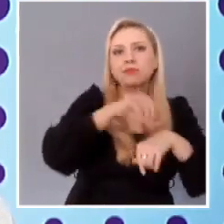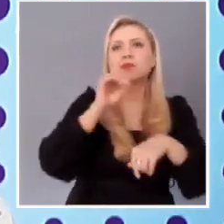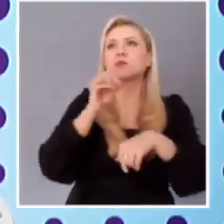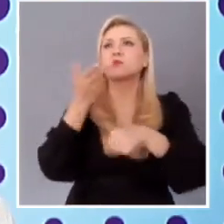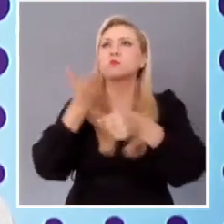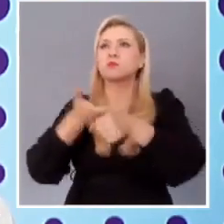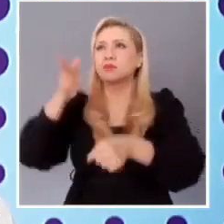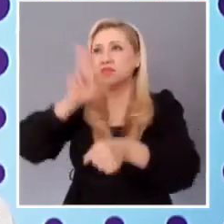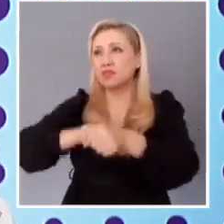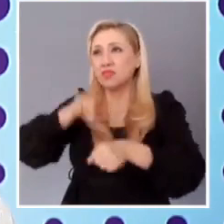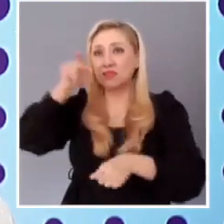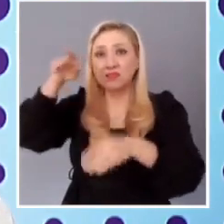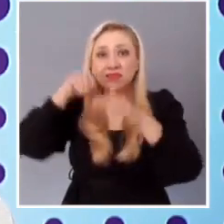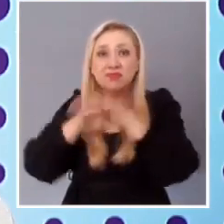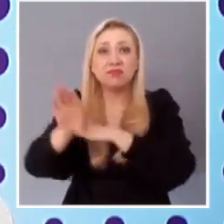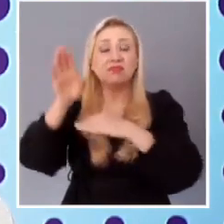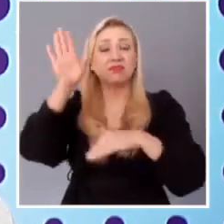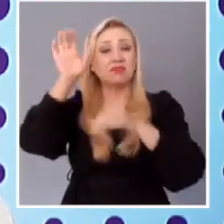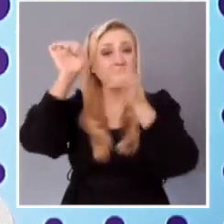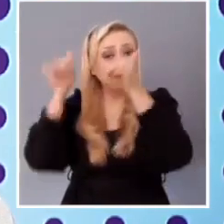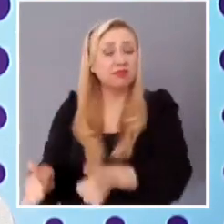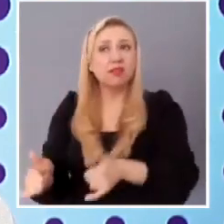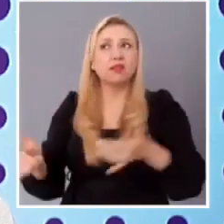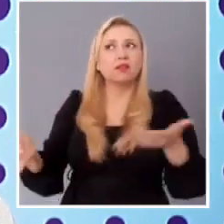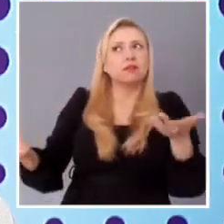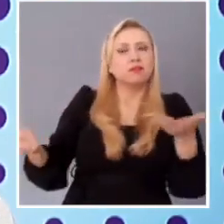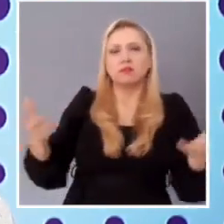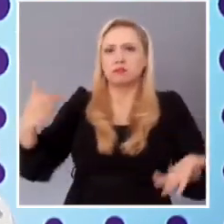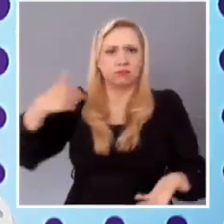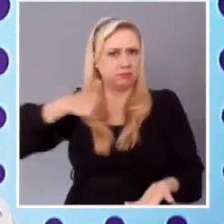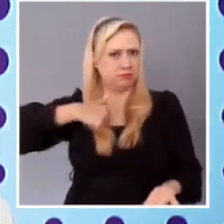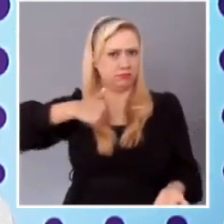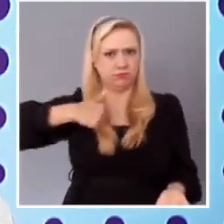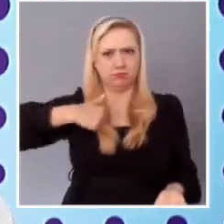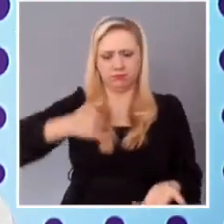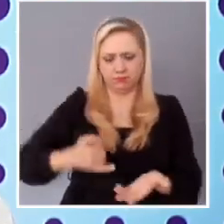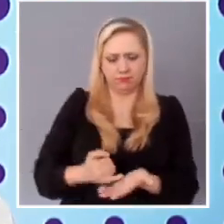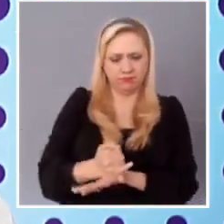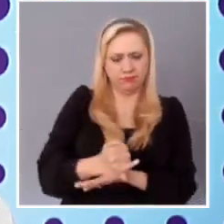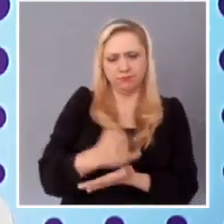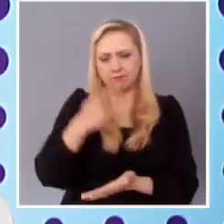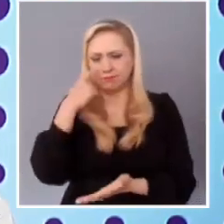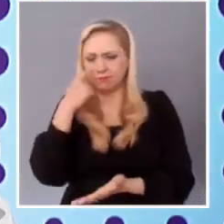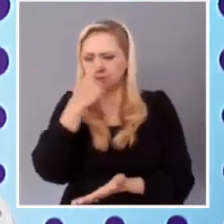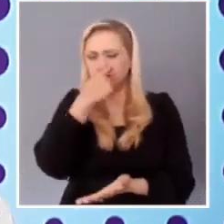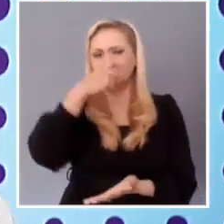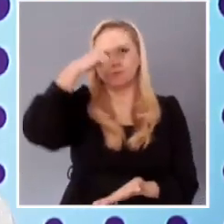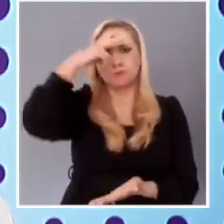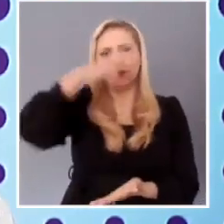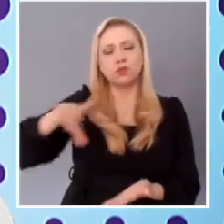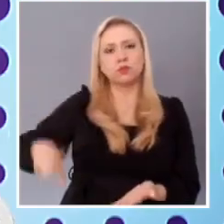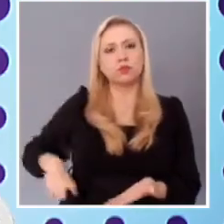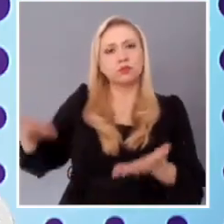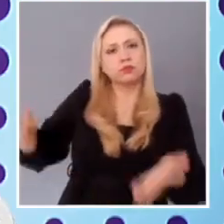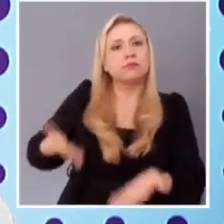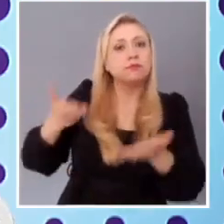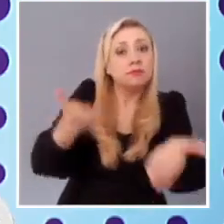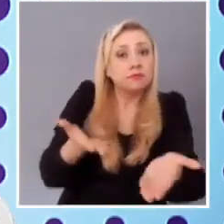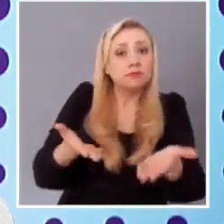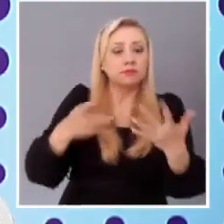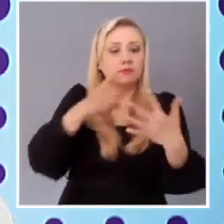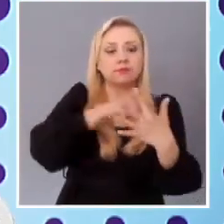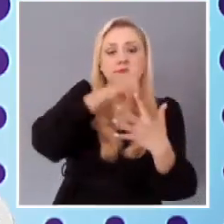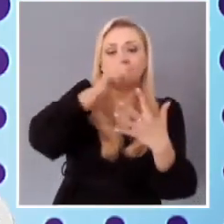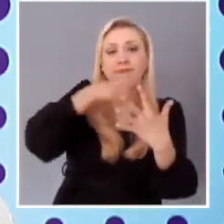¿no? Sino aquí también es importante ir buscando la forma de que el Estado mexicano vaya abriendo estas alternativas para que las personas